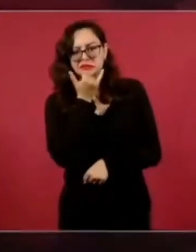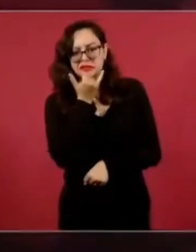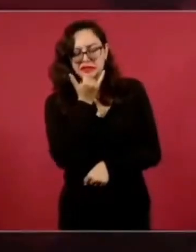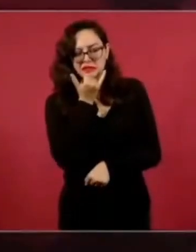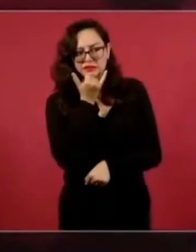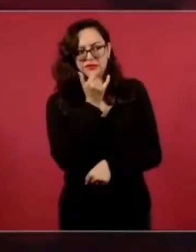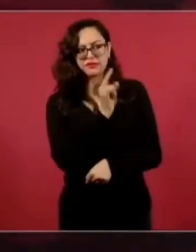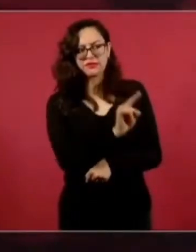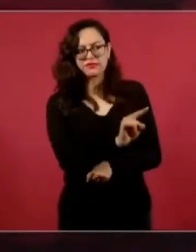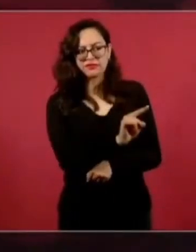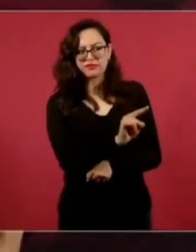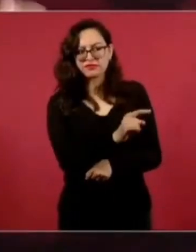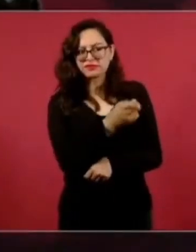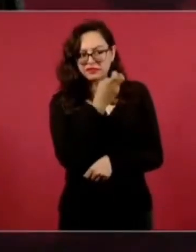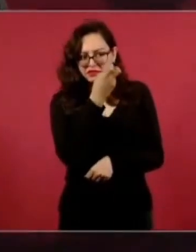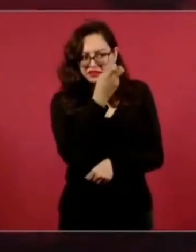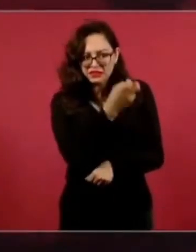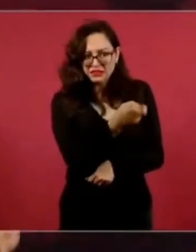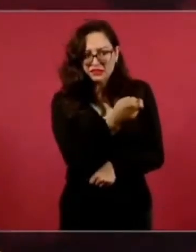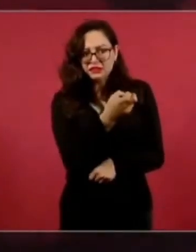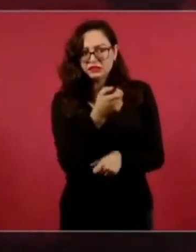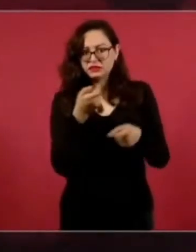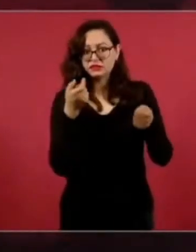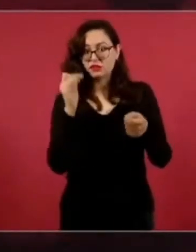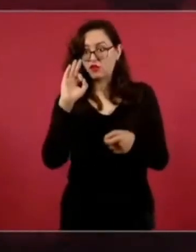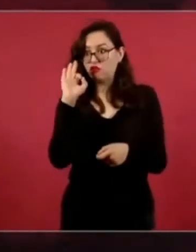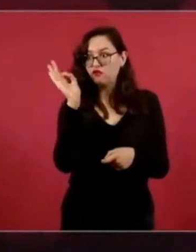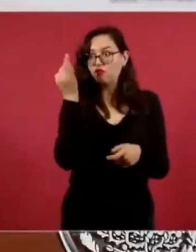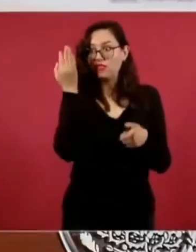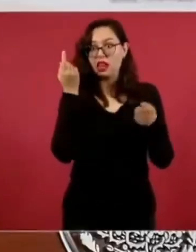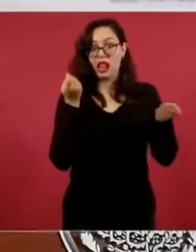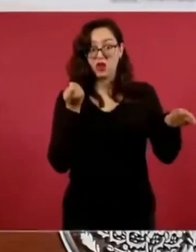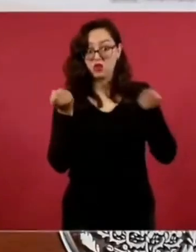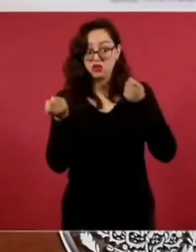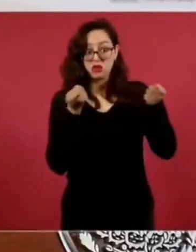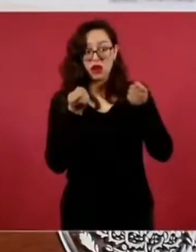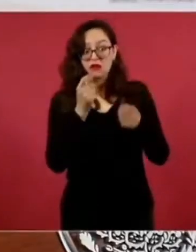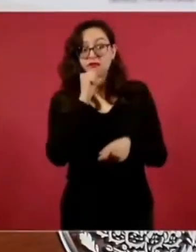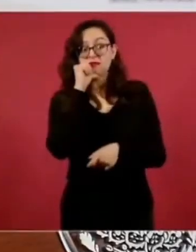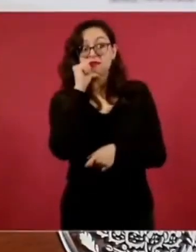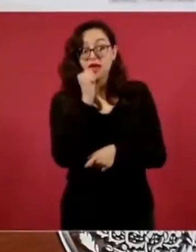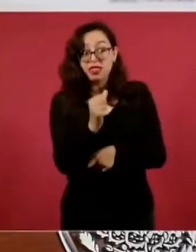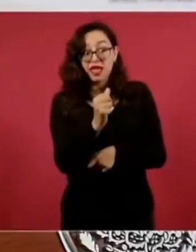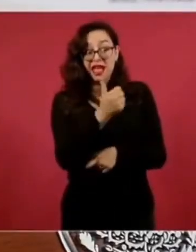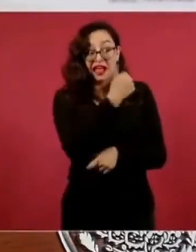incluyera a lo que fue al principio el IMSS